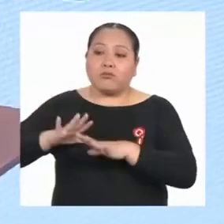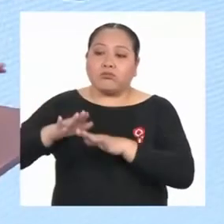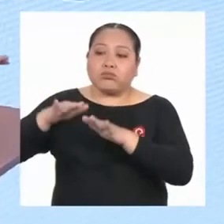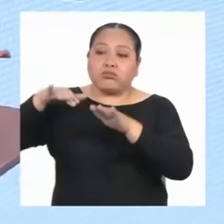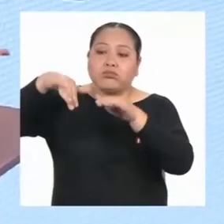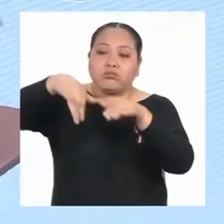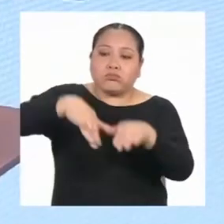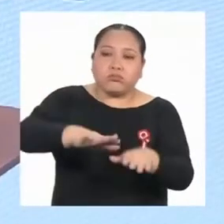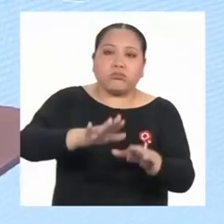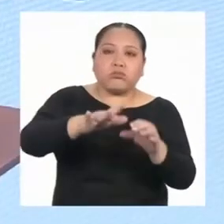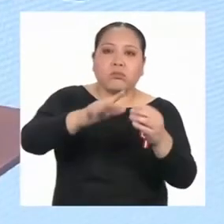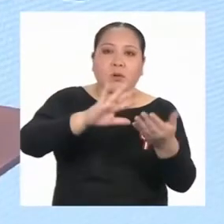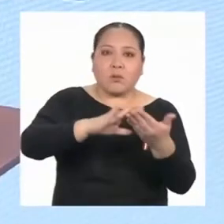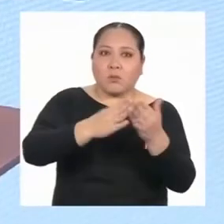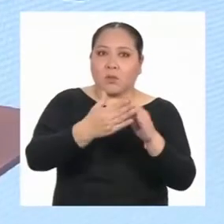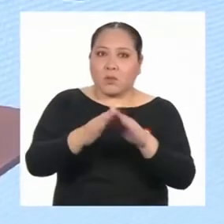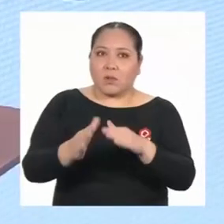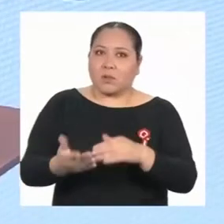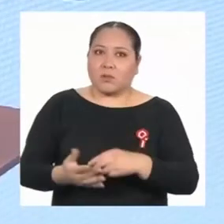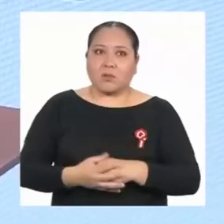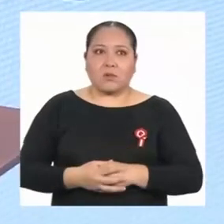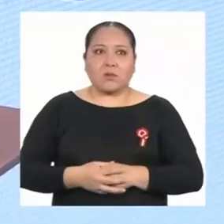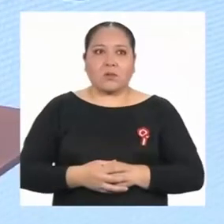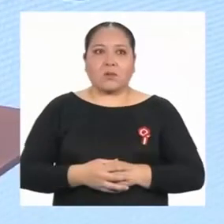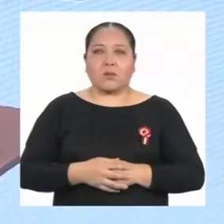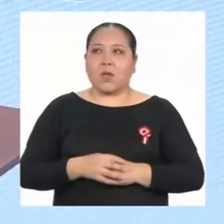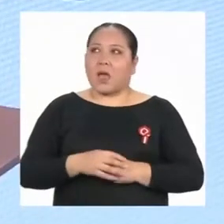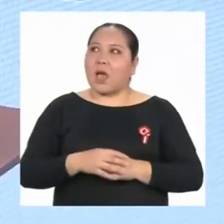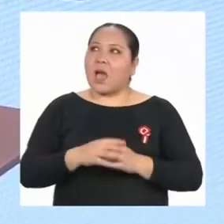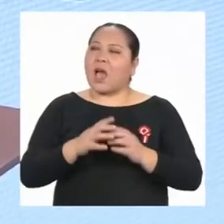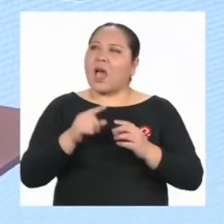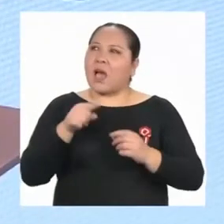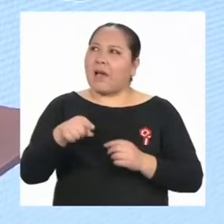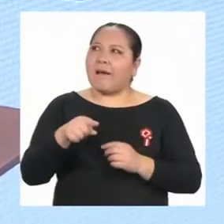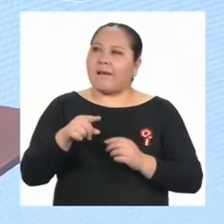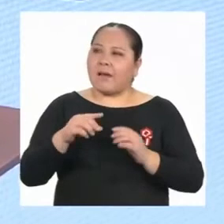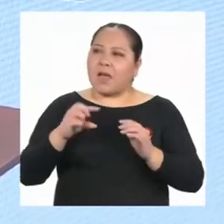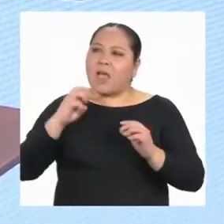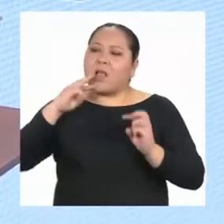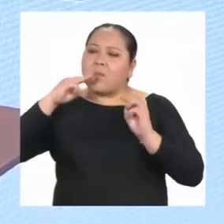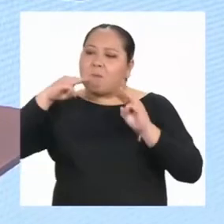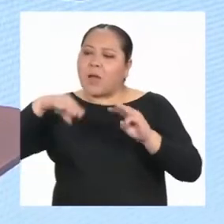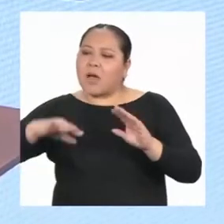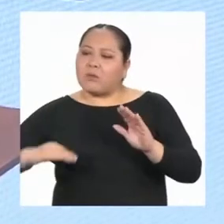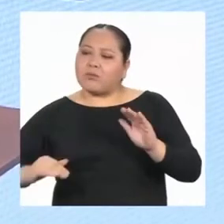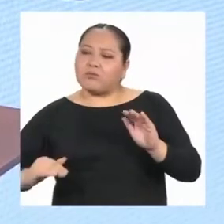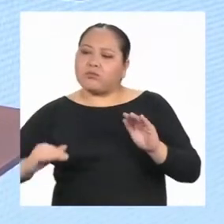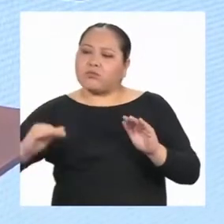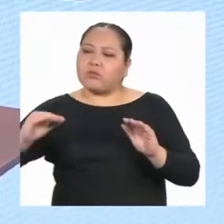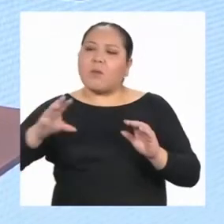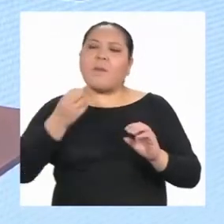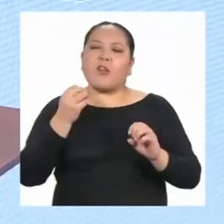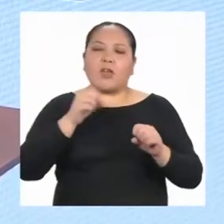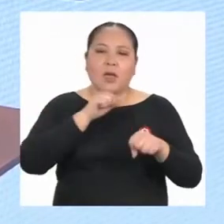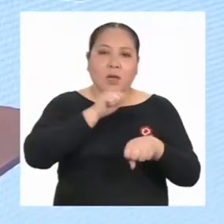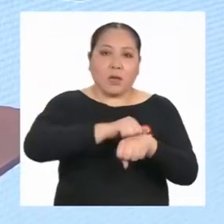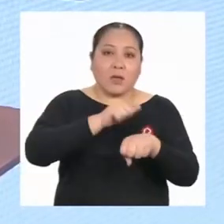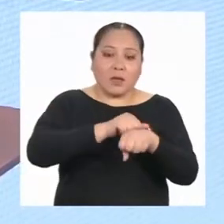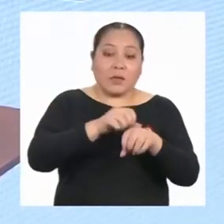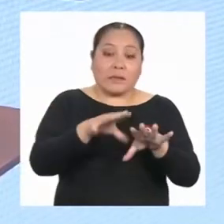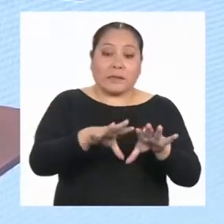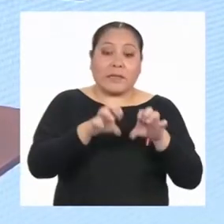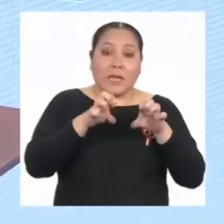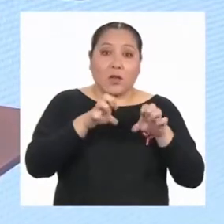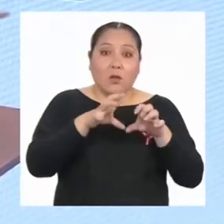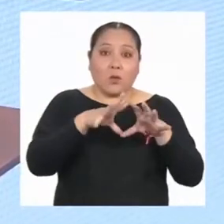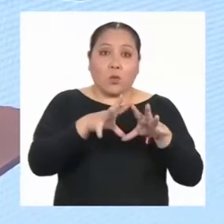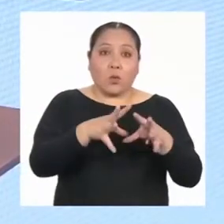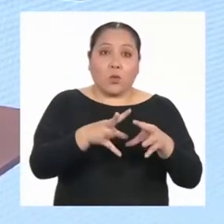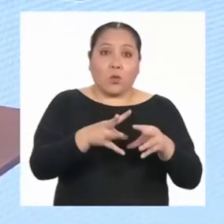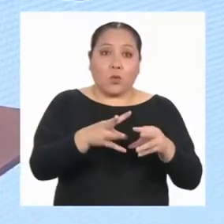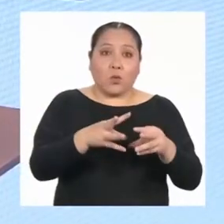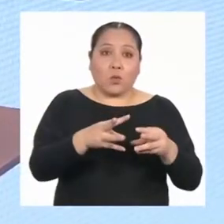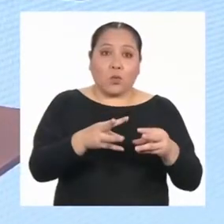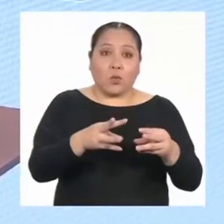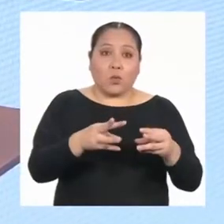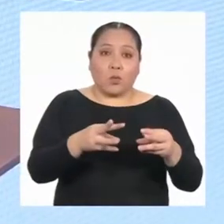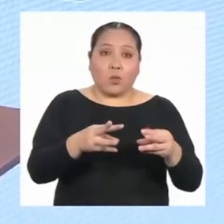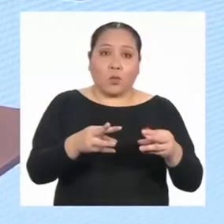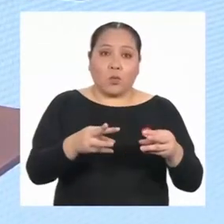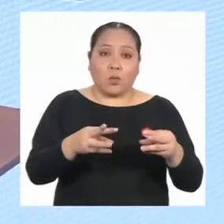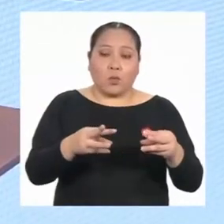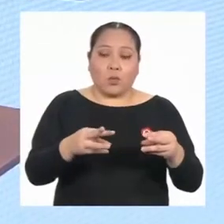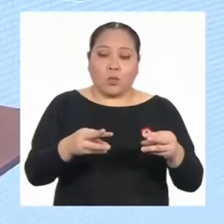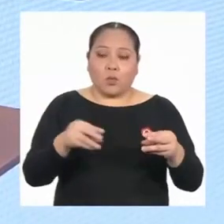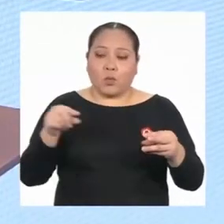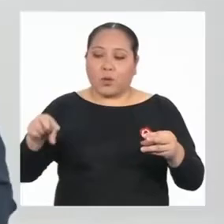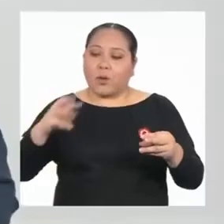así como sube el nivel del mar porque los glaciares empiezan a derretirse, también el incremento de la temperatura puede hacer que la Tierra se